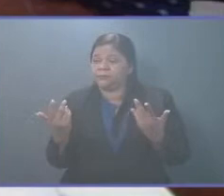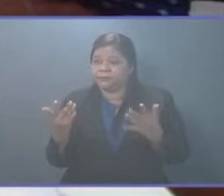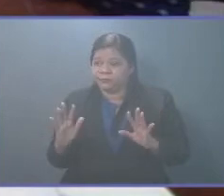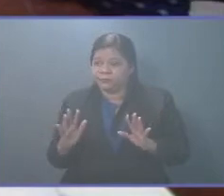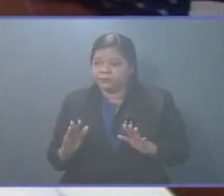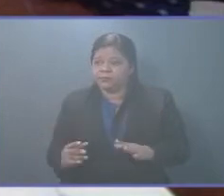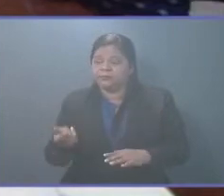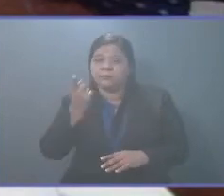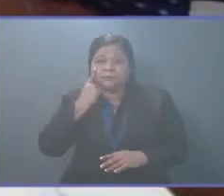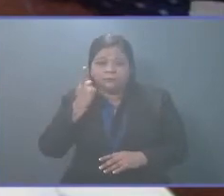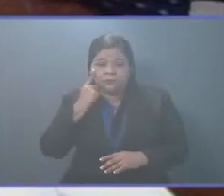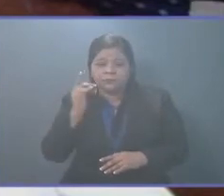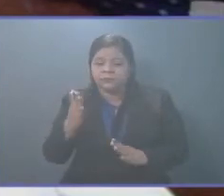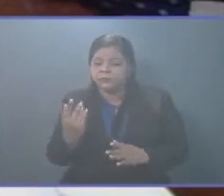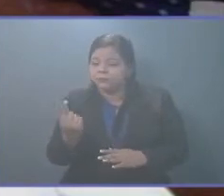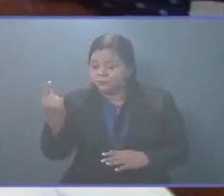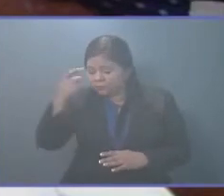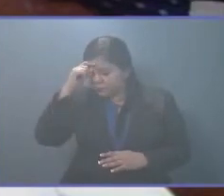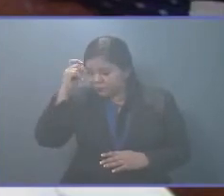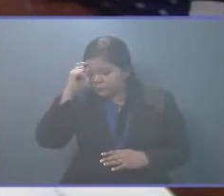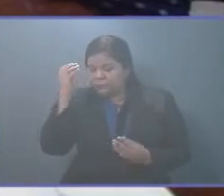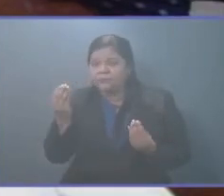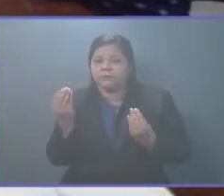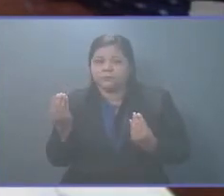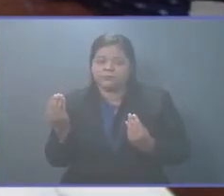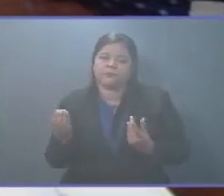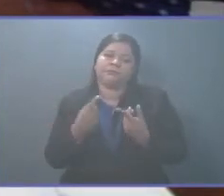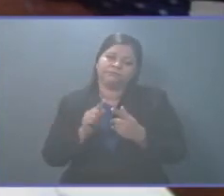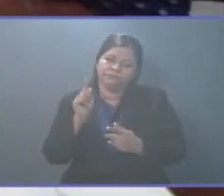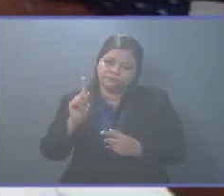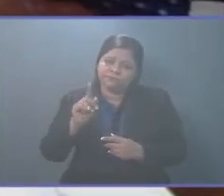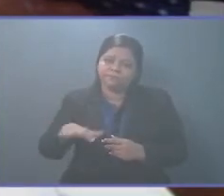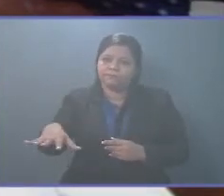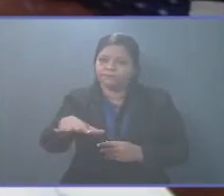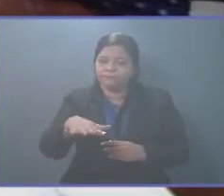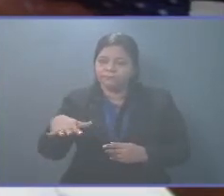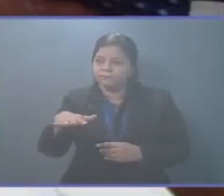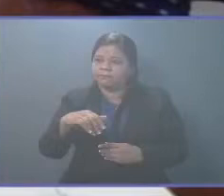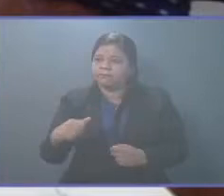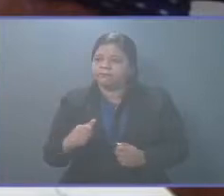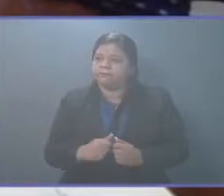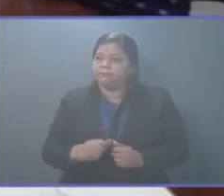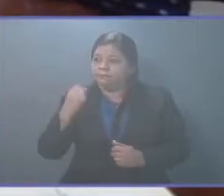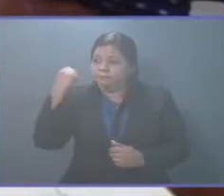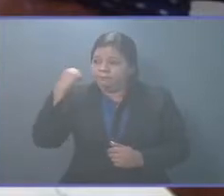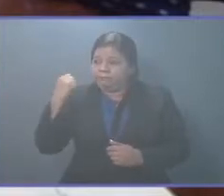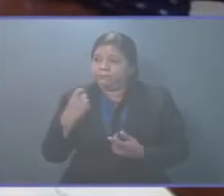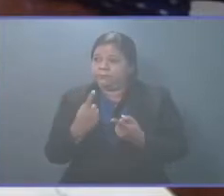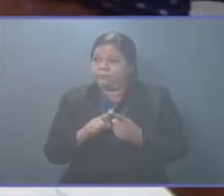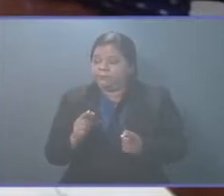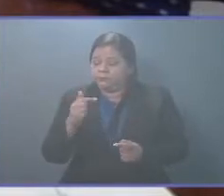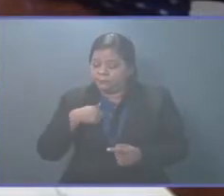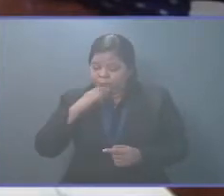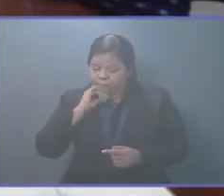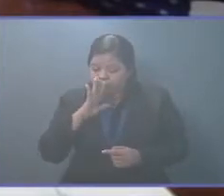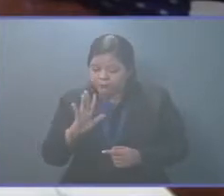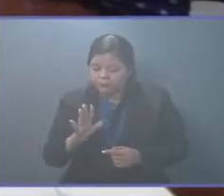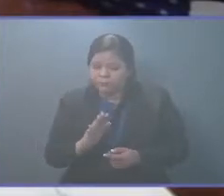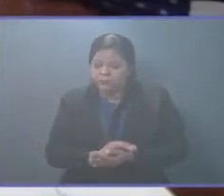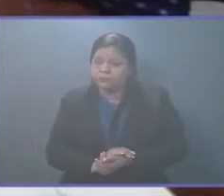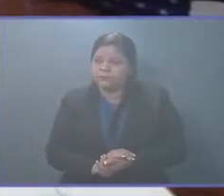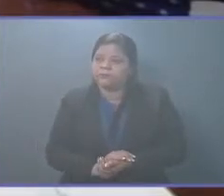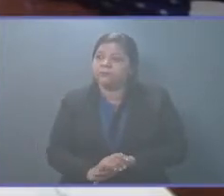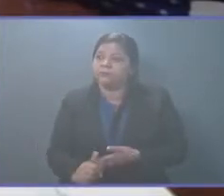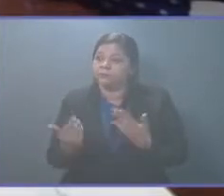¿Dónde quedan los trabajadores? ¿O no son un sector que interesa? Digo esto porque justamente ha sido